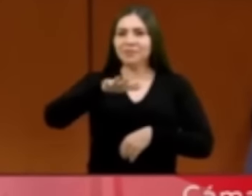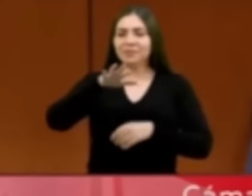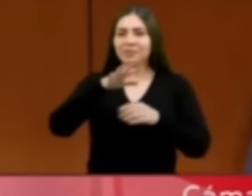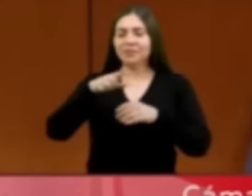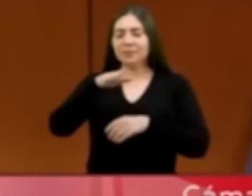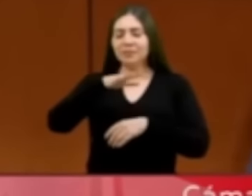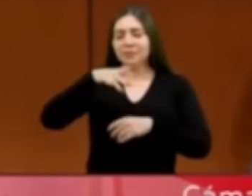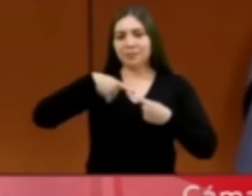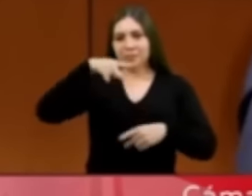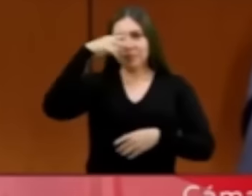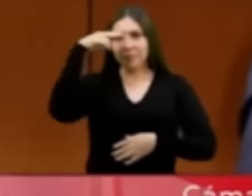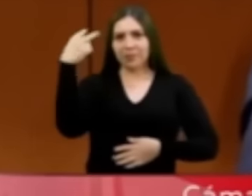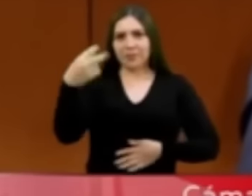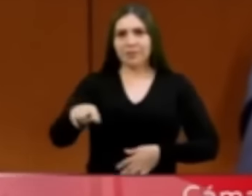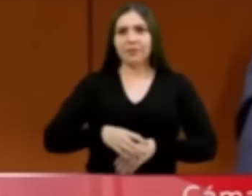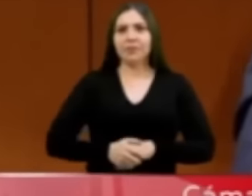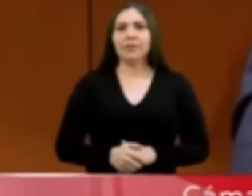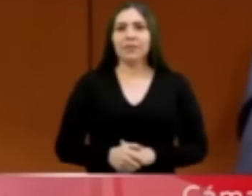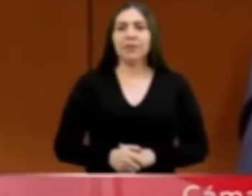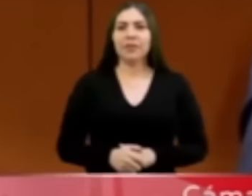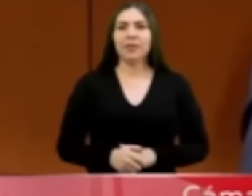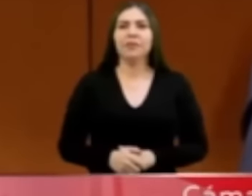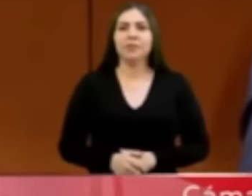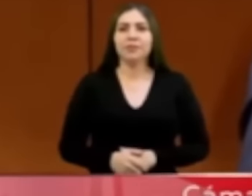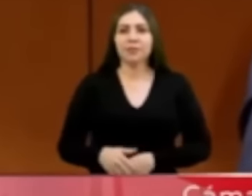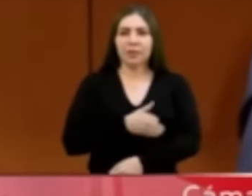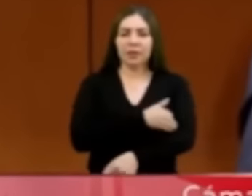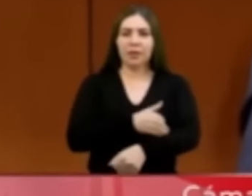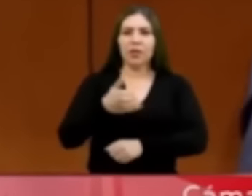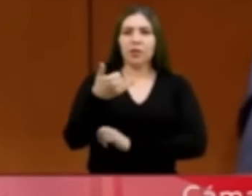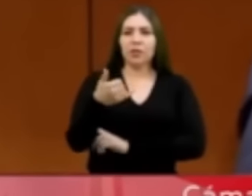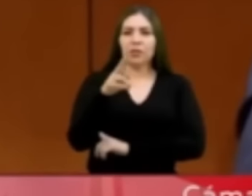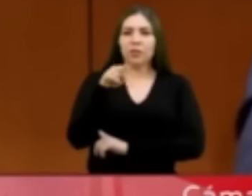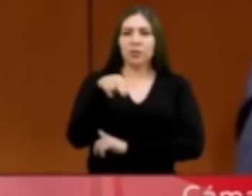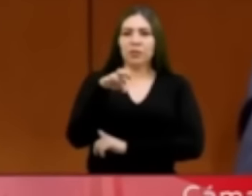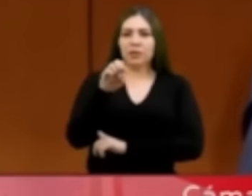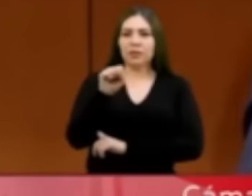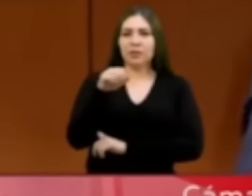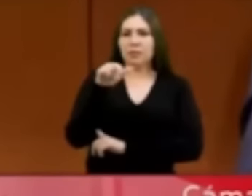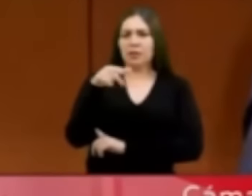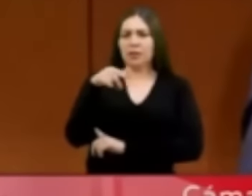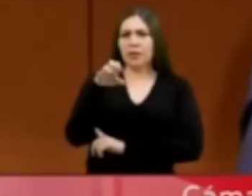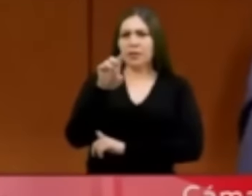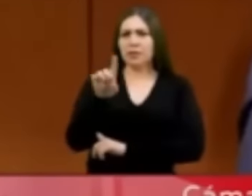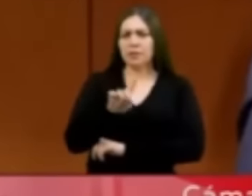La familia Yunes Márquez, claro que es competitiva,